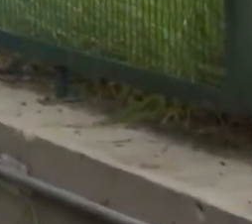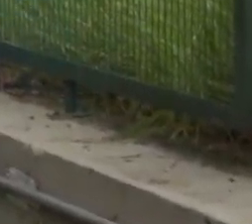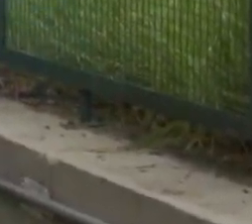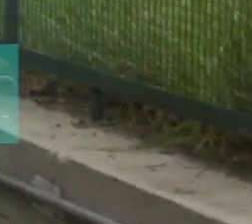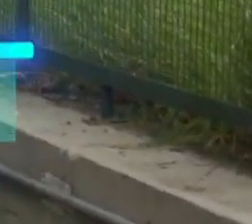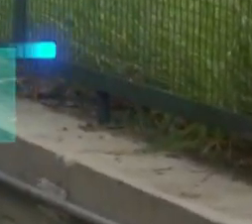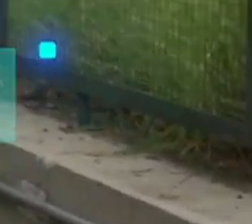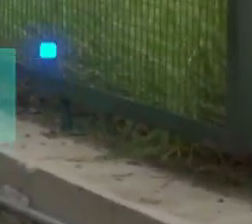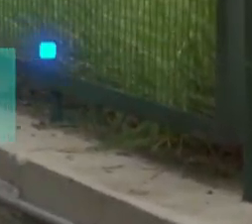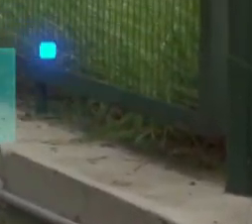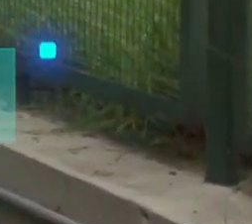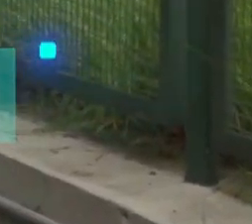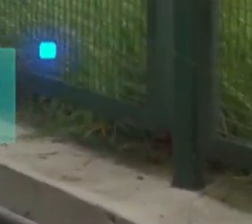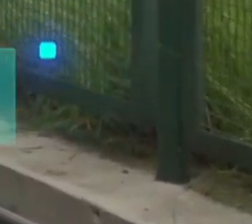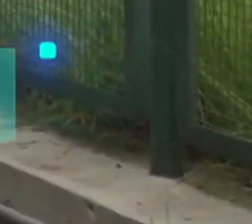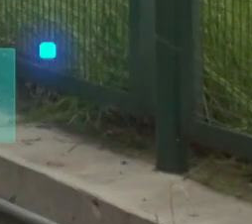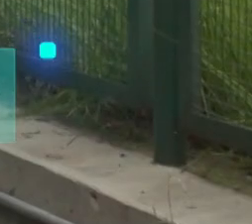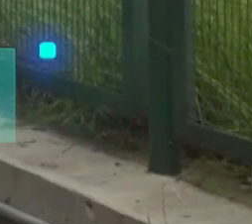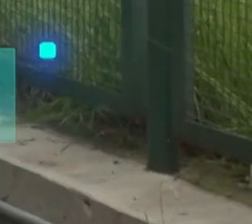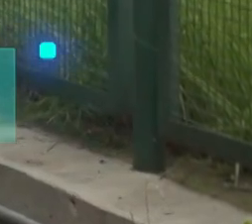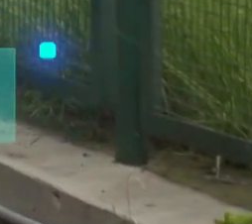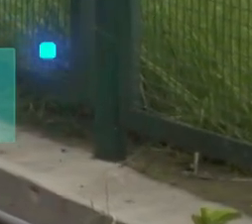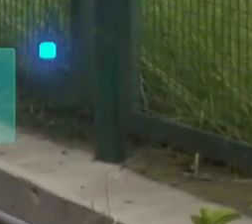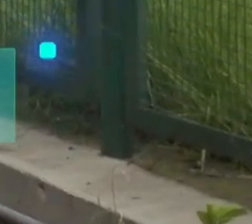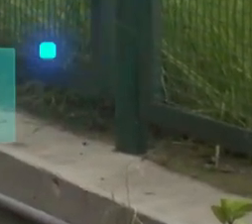correo defensor @canal